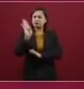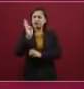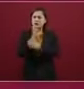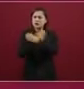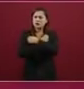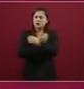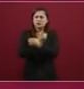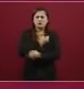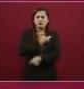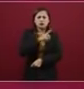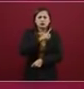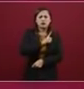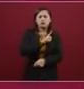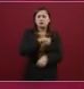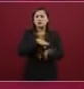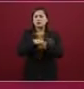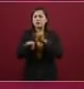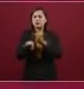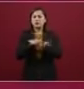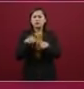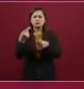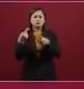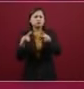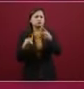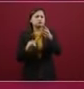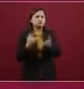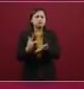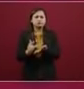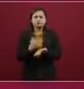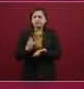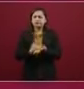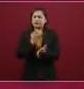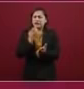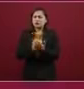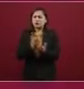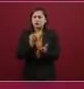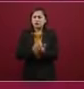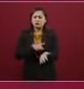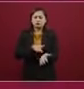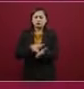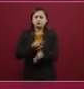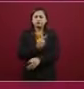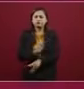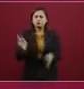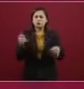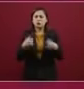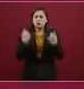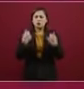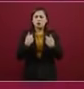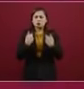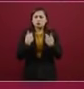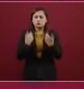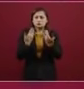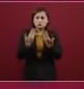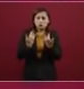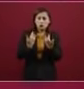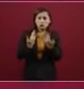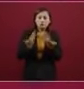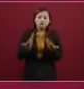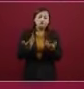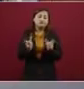sobrevivencia económica, particularmente para los jóvenes, no tendremos la seguridad